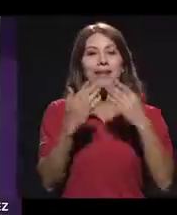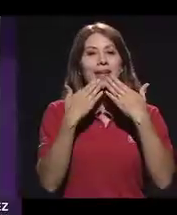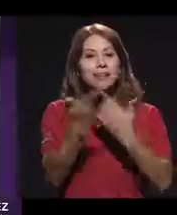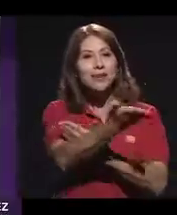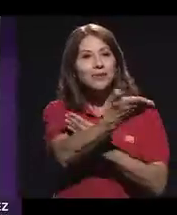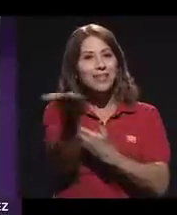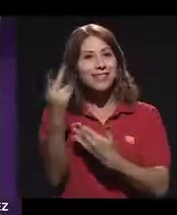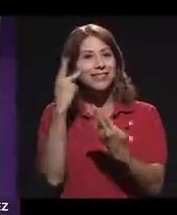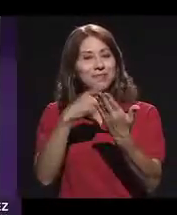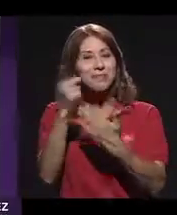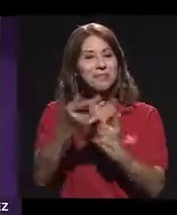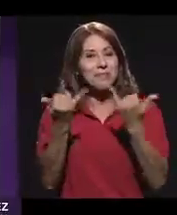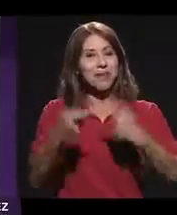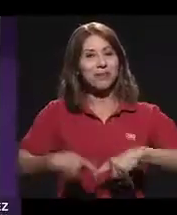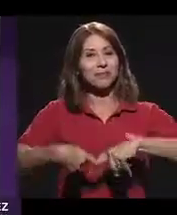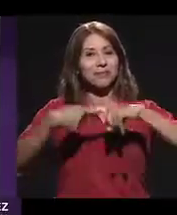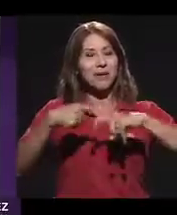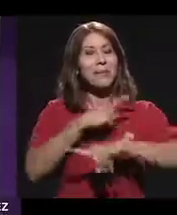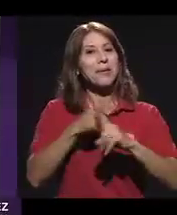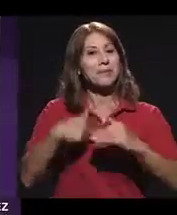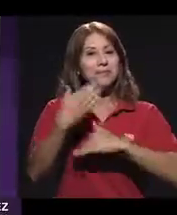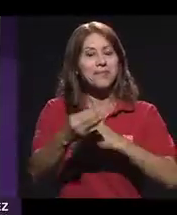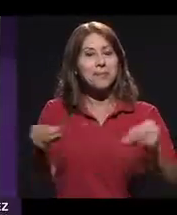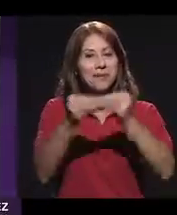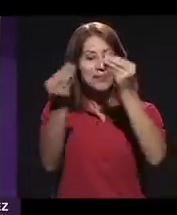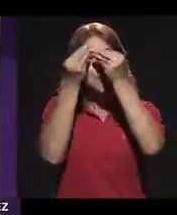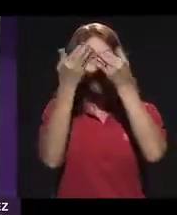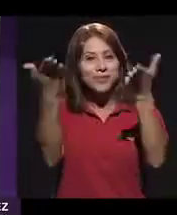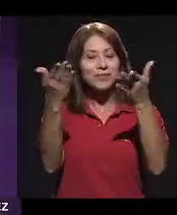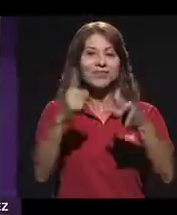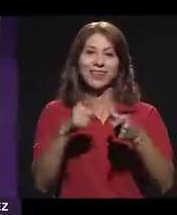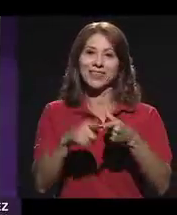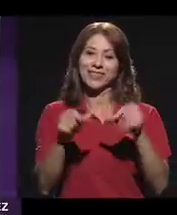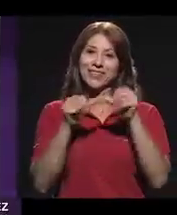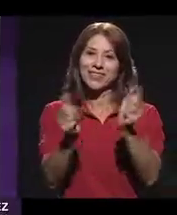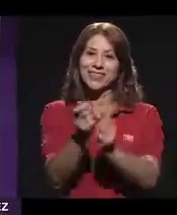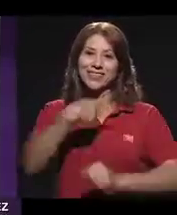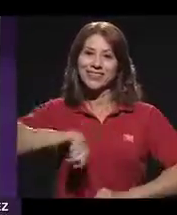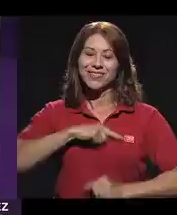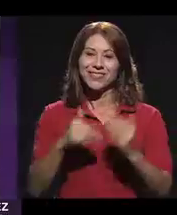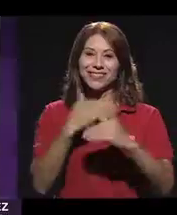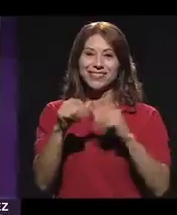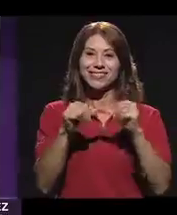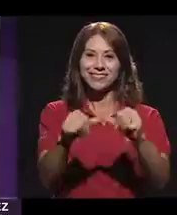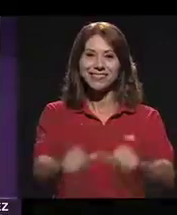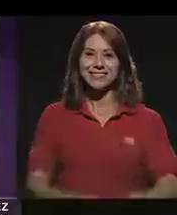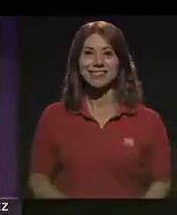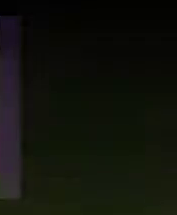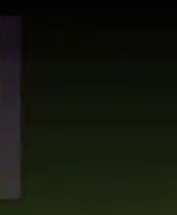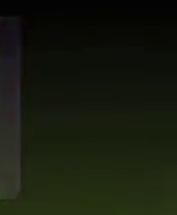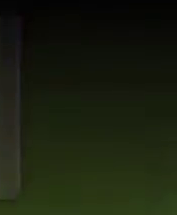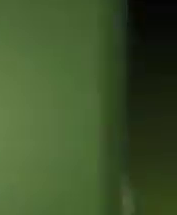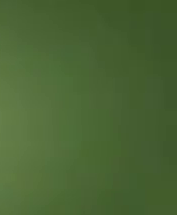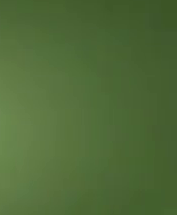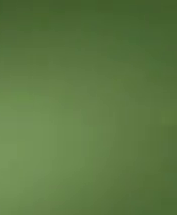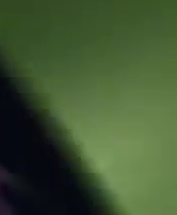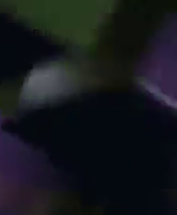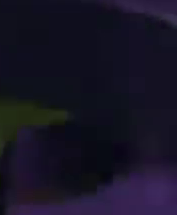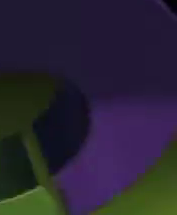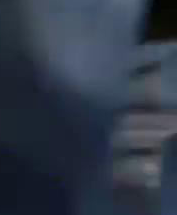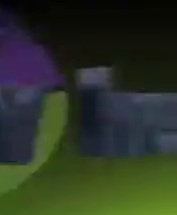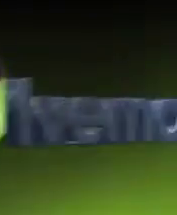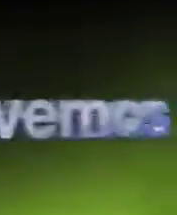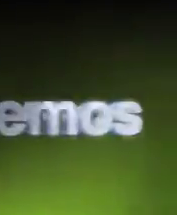gracias a ustedes que nos acompañan. Vamos a ir a una pausa, pero tenemos más información en el siguiente bloque, así que quédese con nosotros. Ya regresamos.